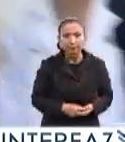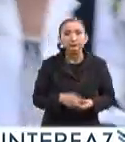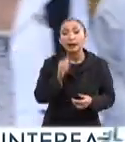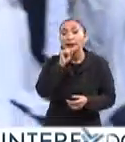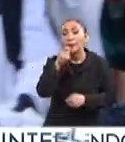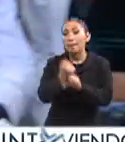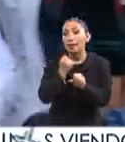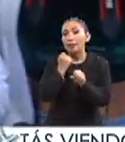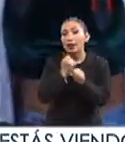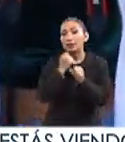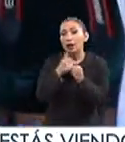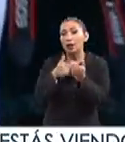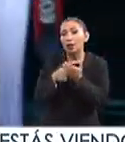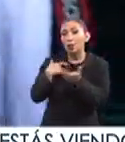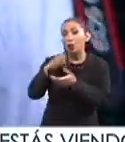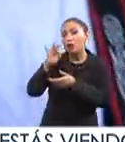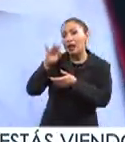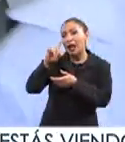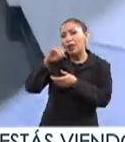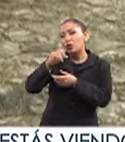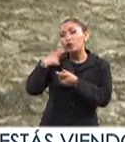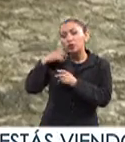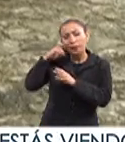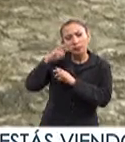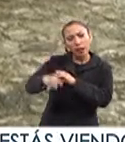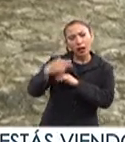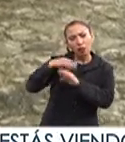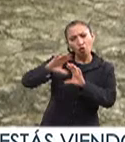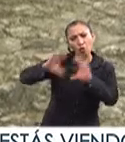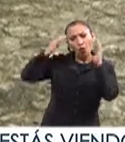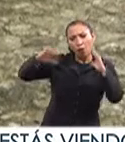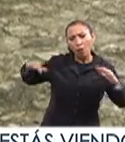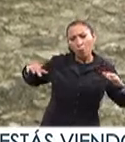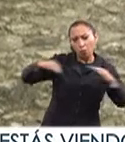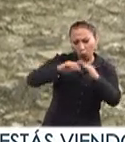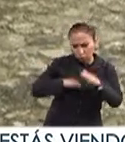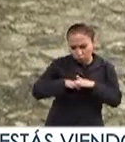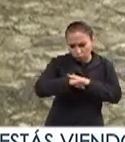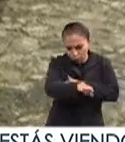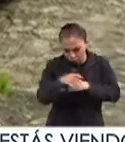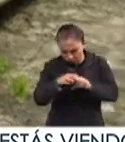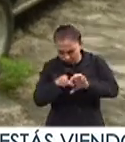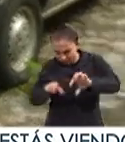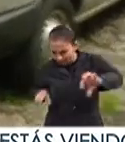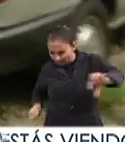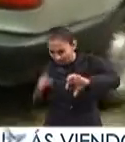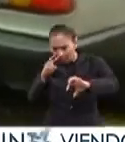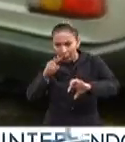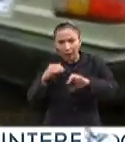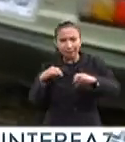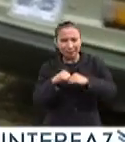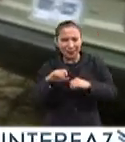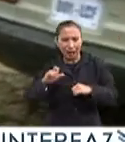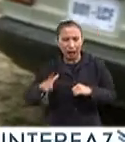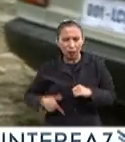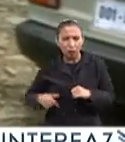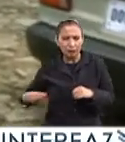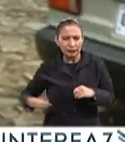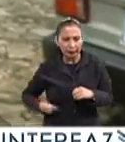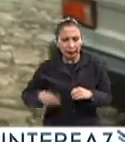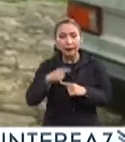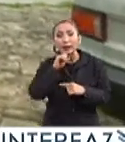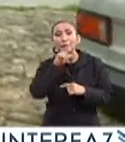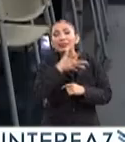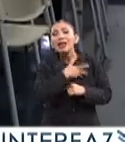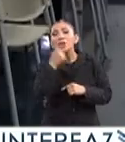y prácticas de huellas de frenado, en la que observan la velocidad de un automóvil antes de un hecho de tránsito. Asimismo,